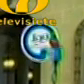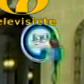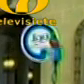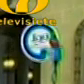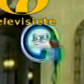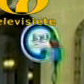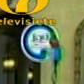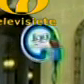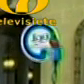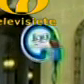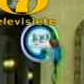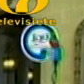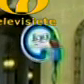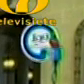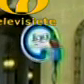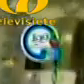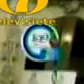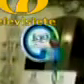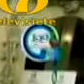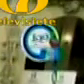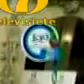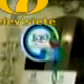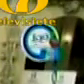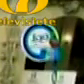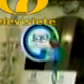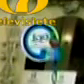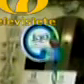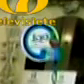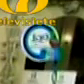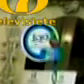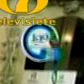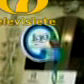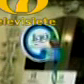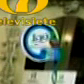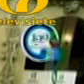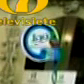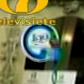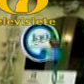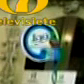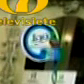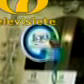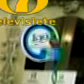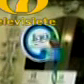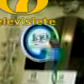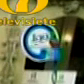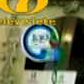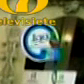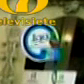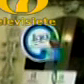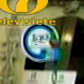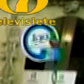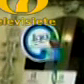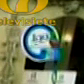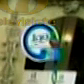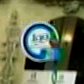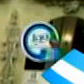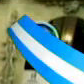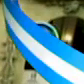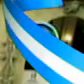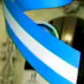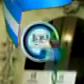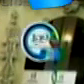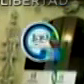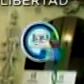de desarrollo en la formulación de sus planes, al igual que a las municipalidades y a los COCODES, para que puedan no